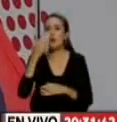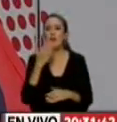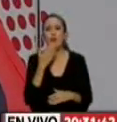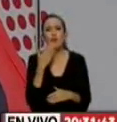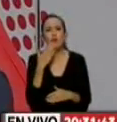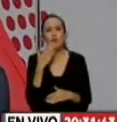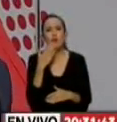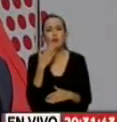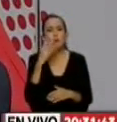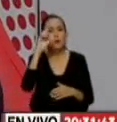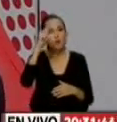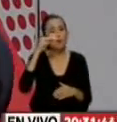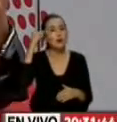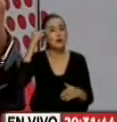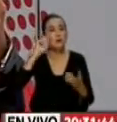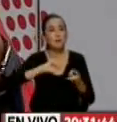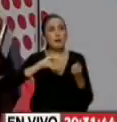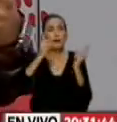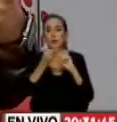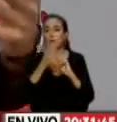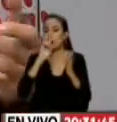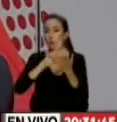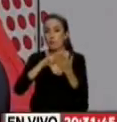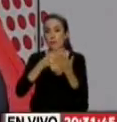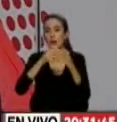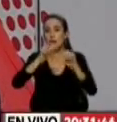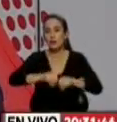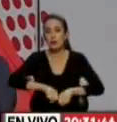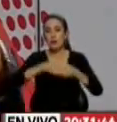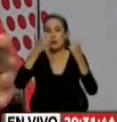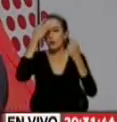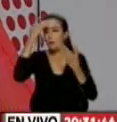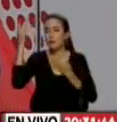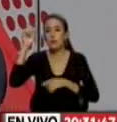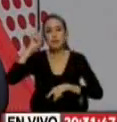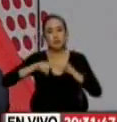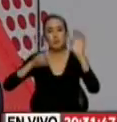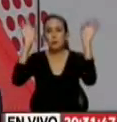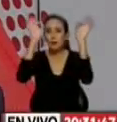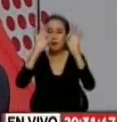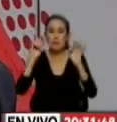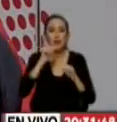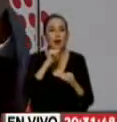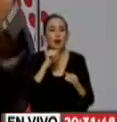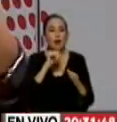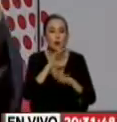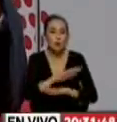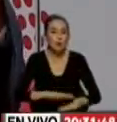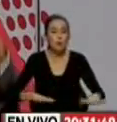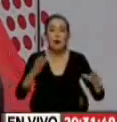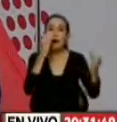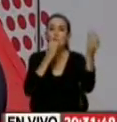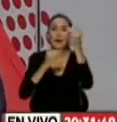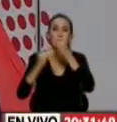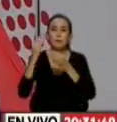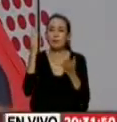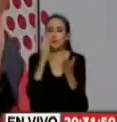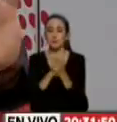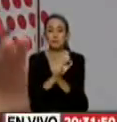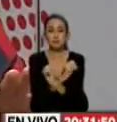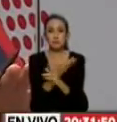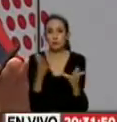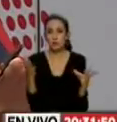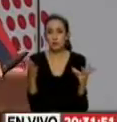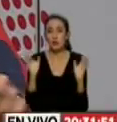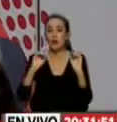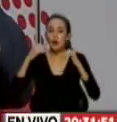Estado fallido? Un Estado que no puede garantizar los servicios básicos a su población, luz, agua, que no puede haber alimento, que escasee el alimento como tal, que